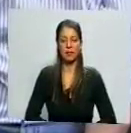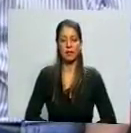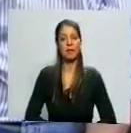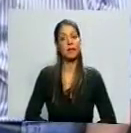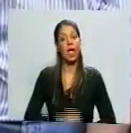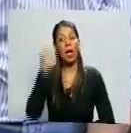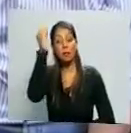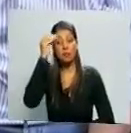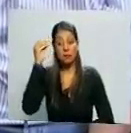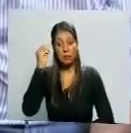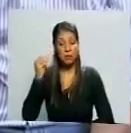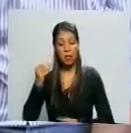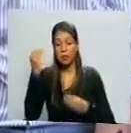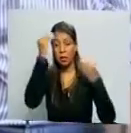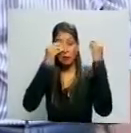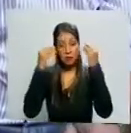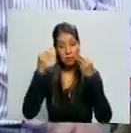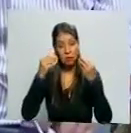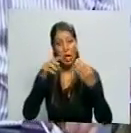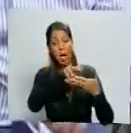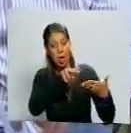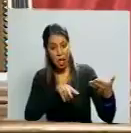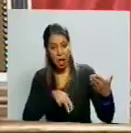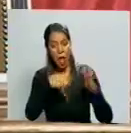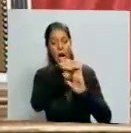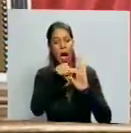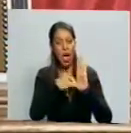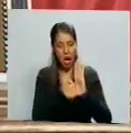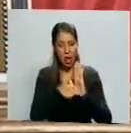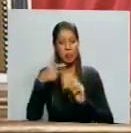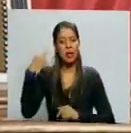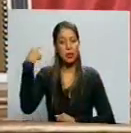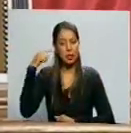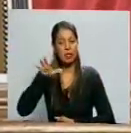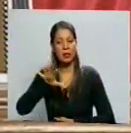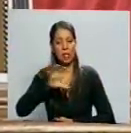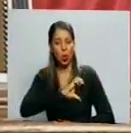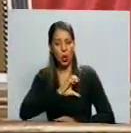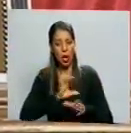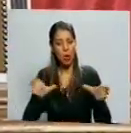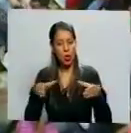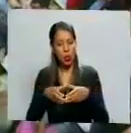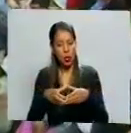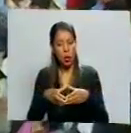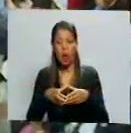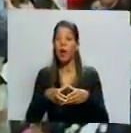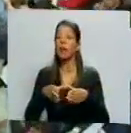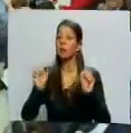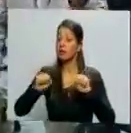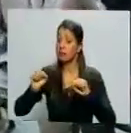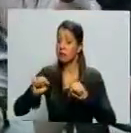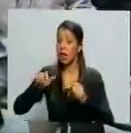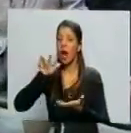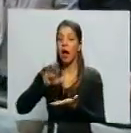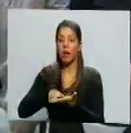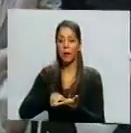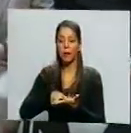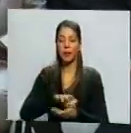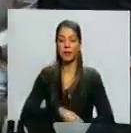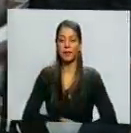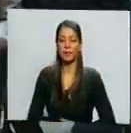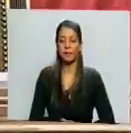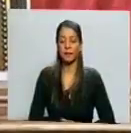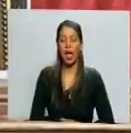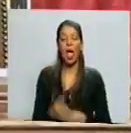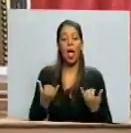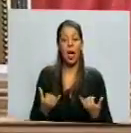En consideración el acta de la sesión anterior leída por secretaría, aprobada.